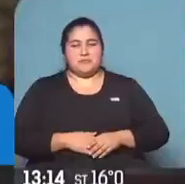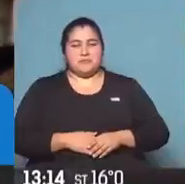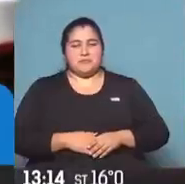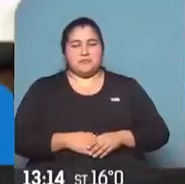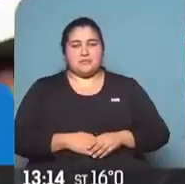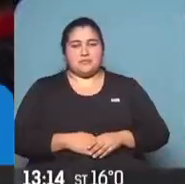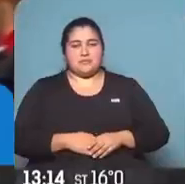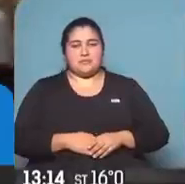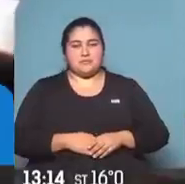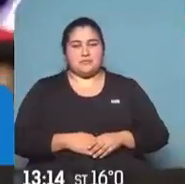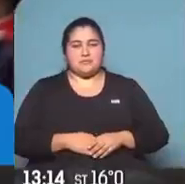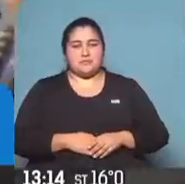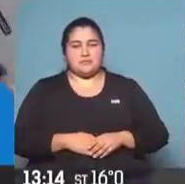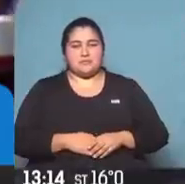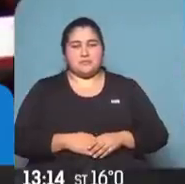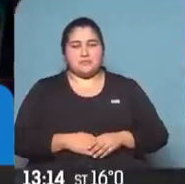i